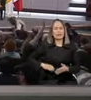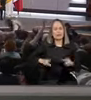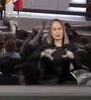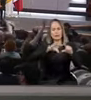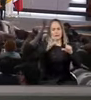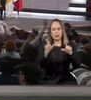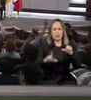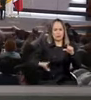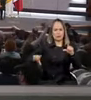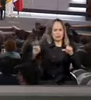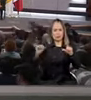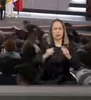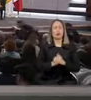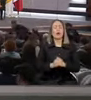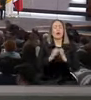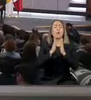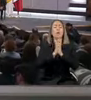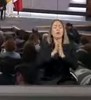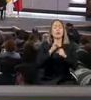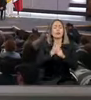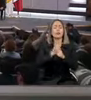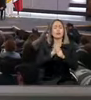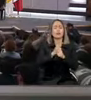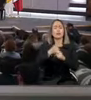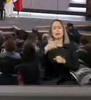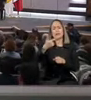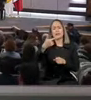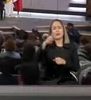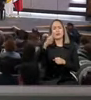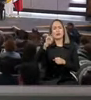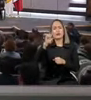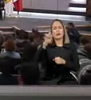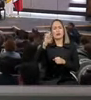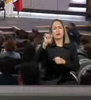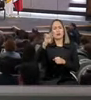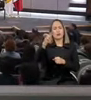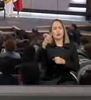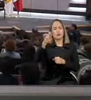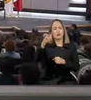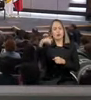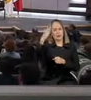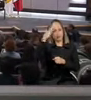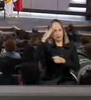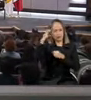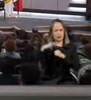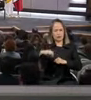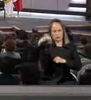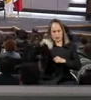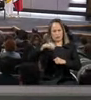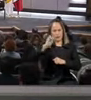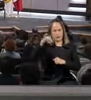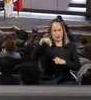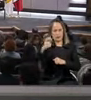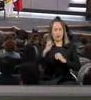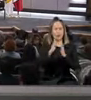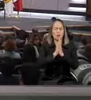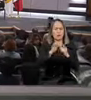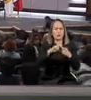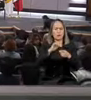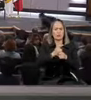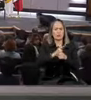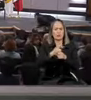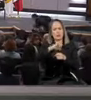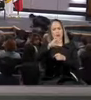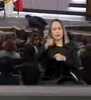República, por lo que pedimos a la licenciada Guadalupe Tadei Zavala, consejera presidenta del Instituto Nacional Electoral, a la licenciada